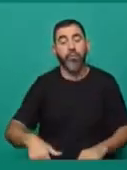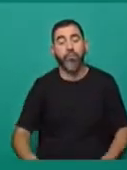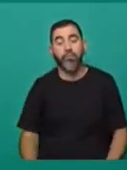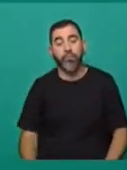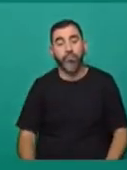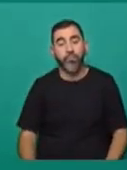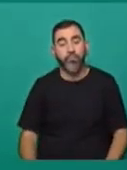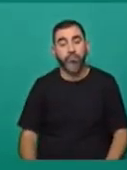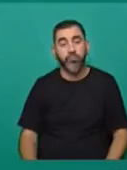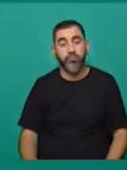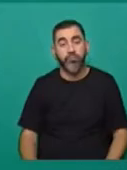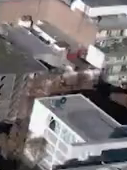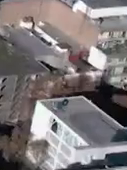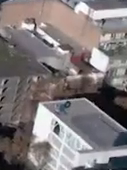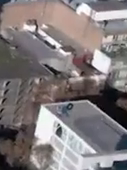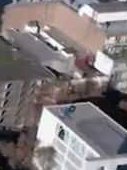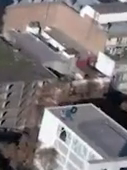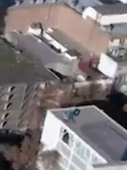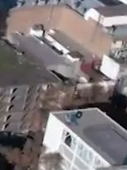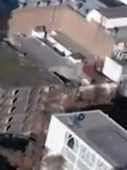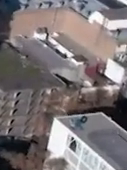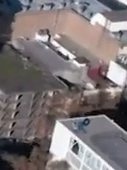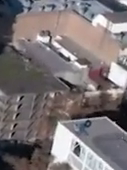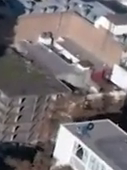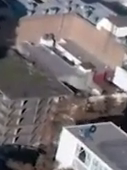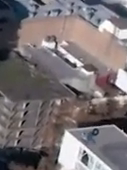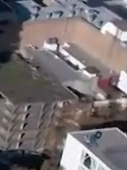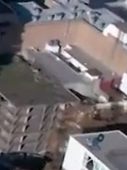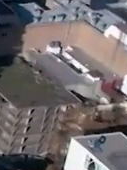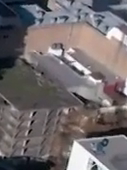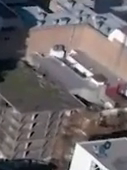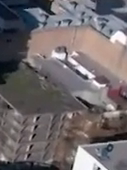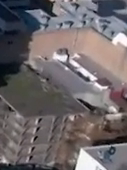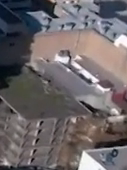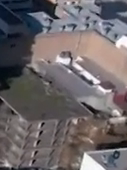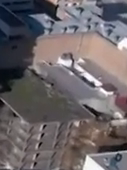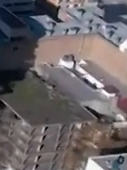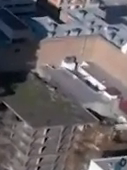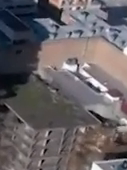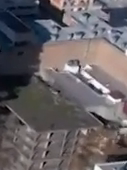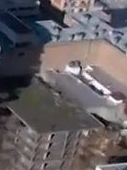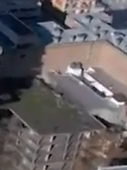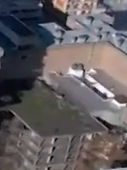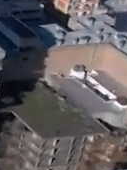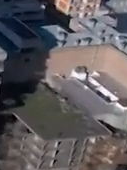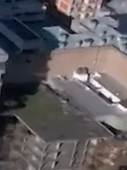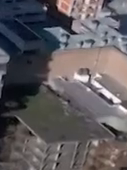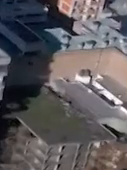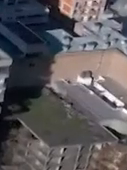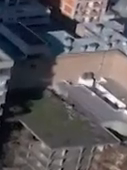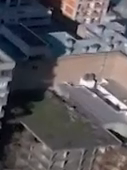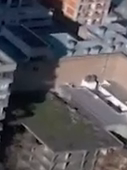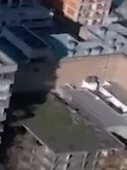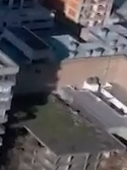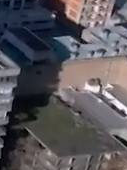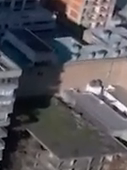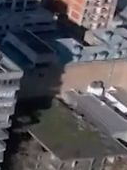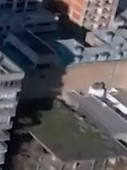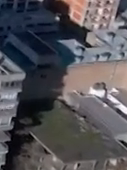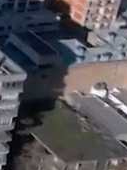Conduce Pilar Teijeiro. MBD Noticias, primera edición. Lunes a viernes, 8 horas. Mira la